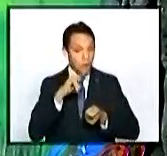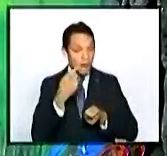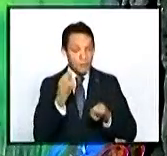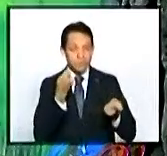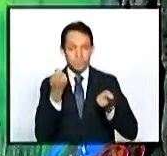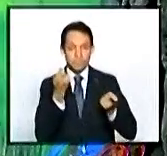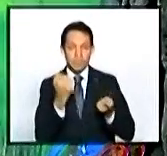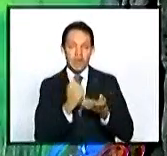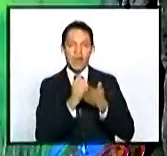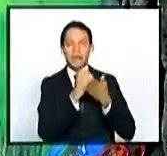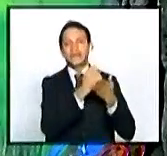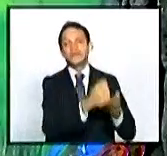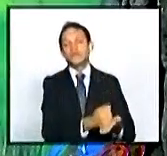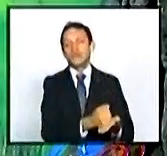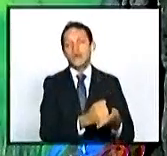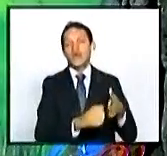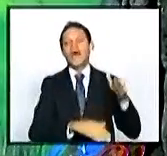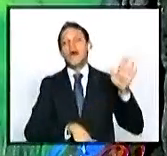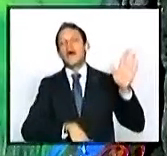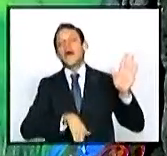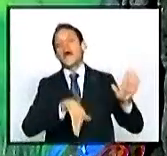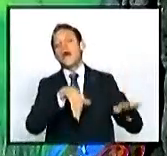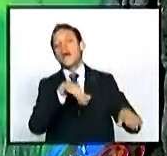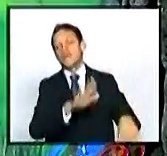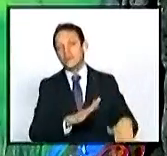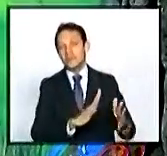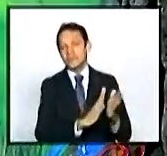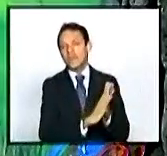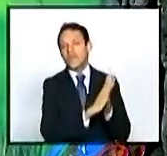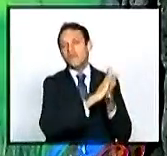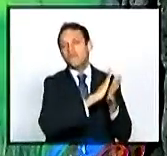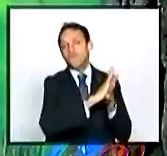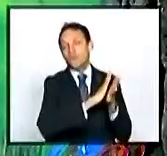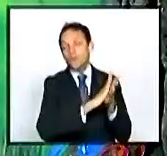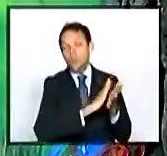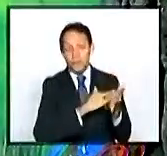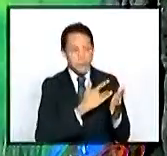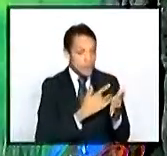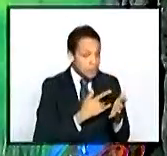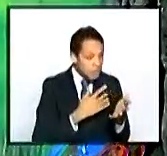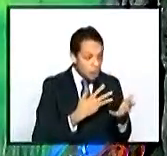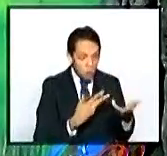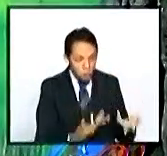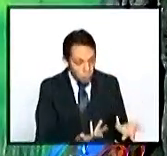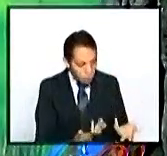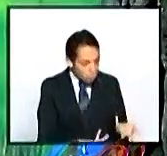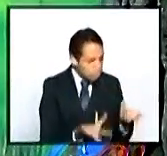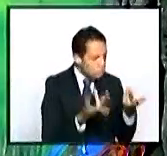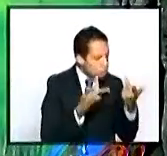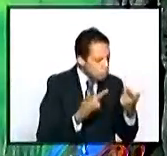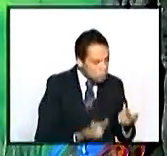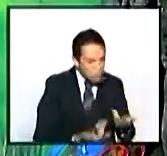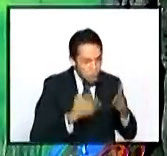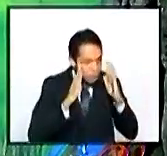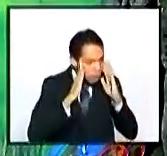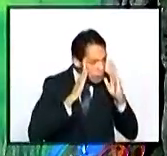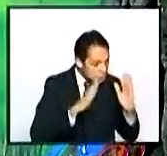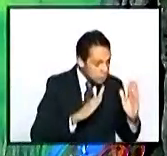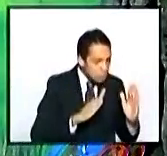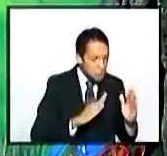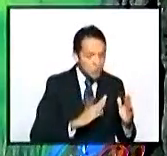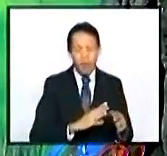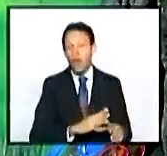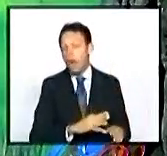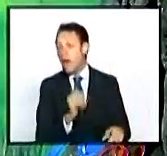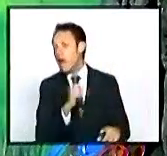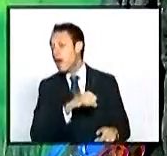paciente en muchas ocasiones necesita ser escuchado y mucho tiempo. Pero no es escuchar por escuchar,